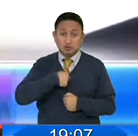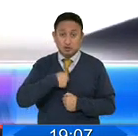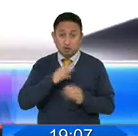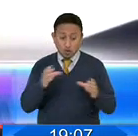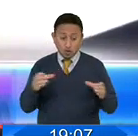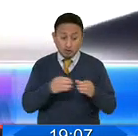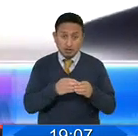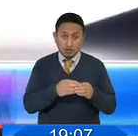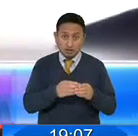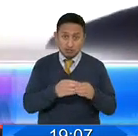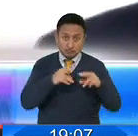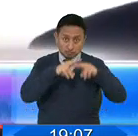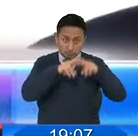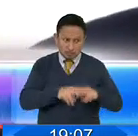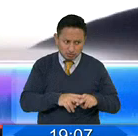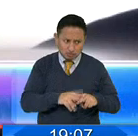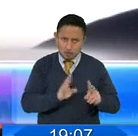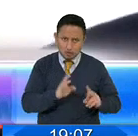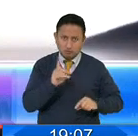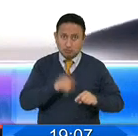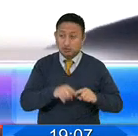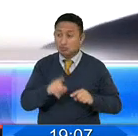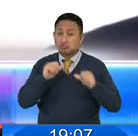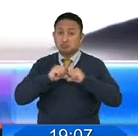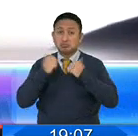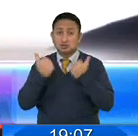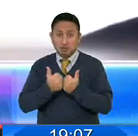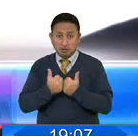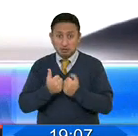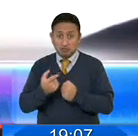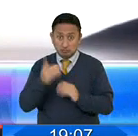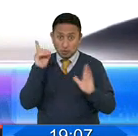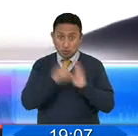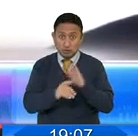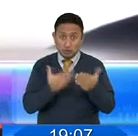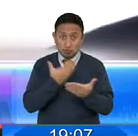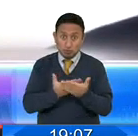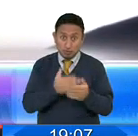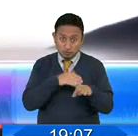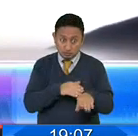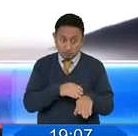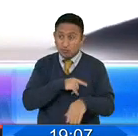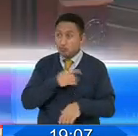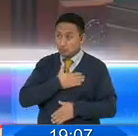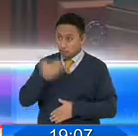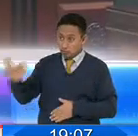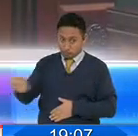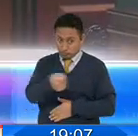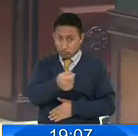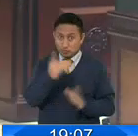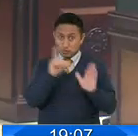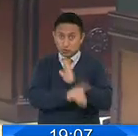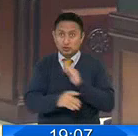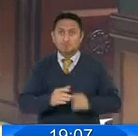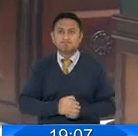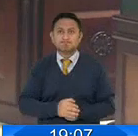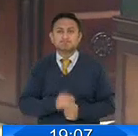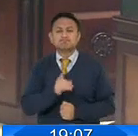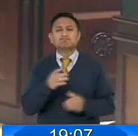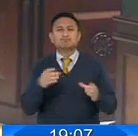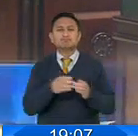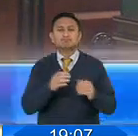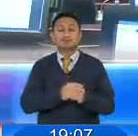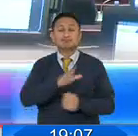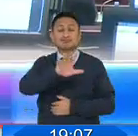oficio. Yo solicito a algún asambleísta, si veo que la denuncia es fundamentada, que presente la denuncia. El Comité de Ética tendrá apenas 5 meses